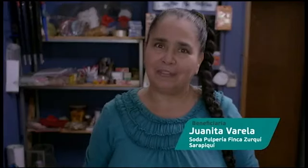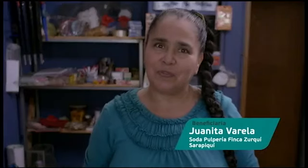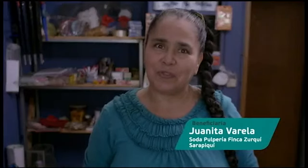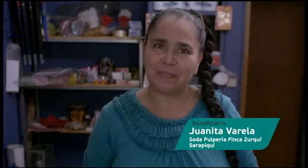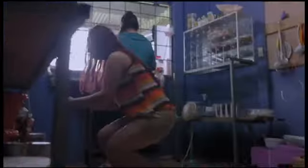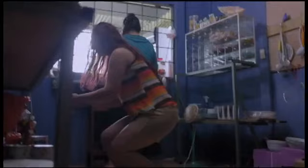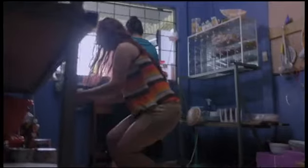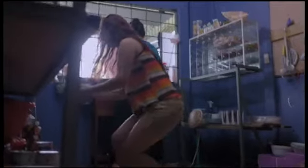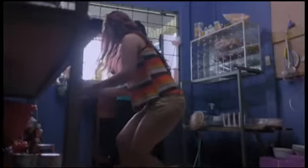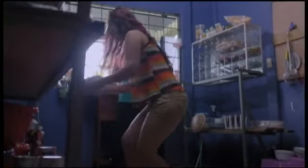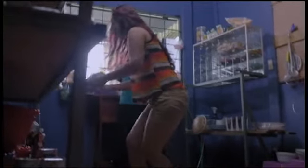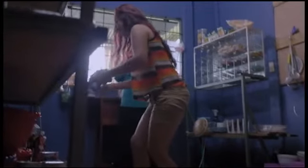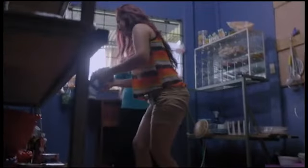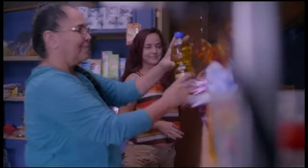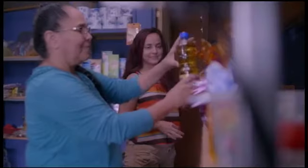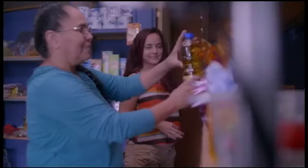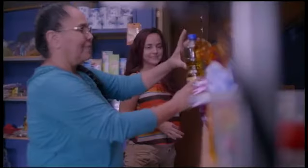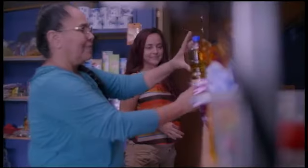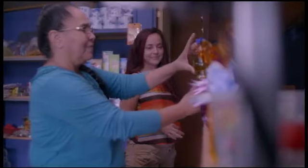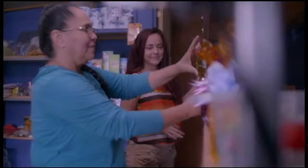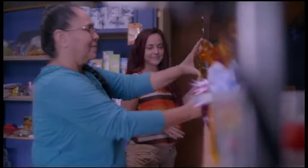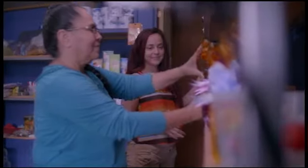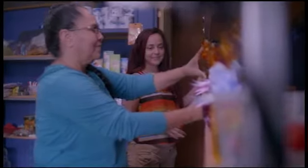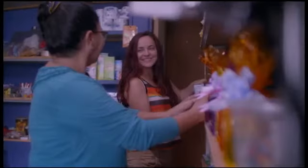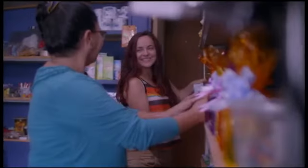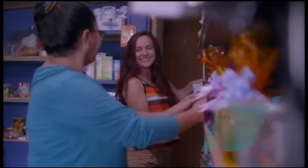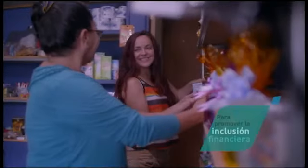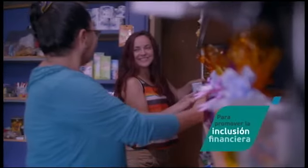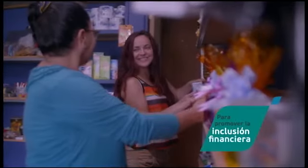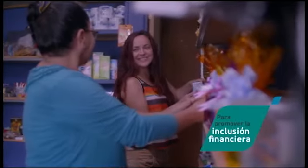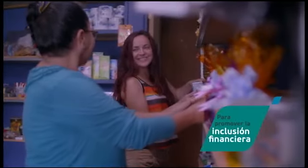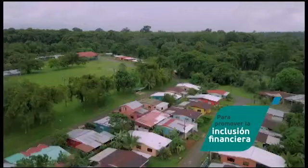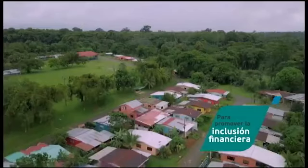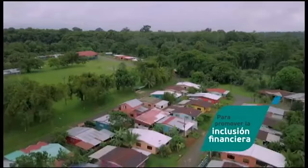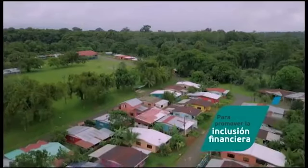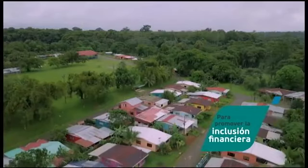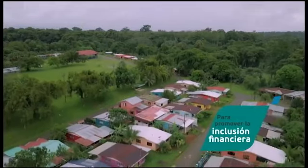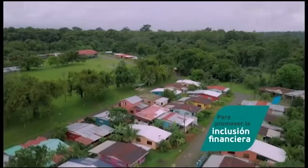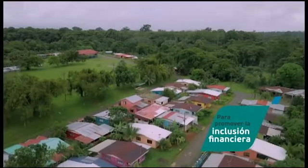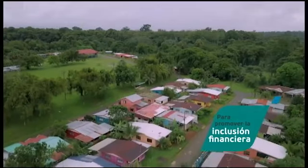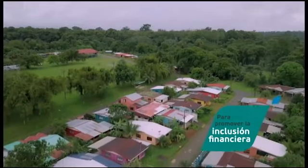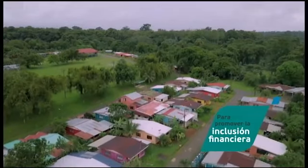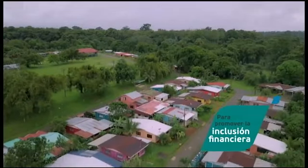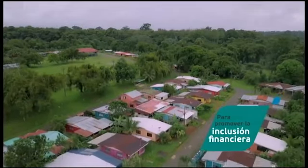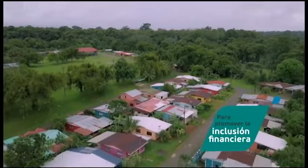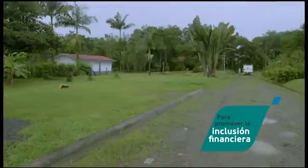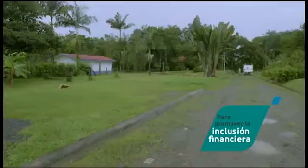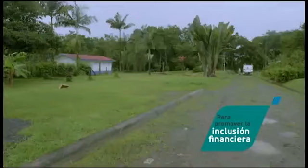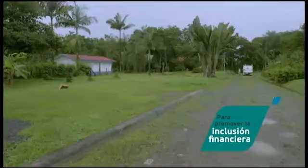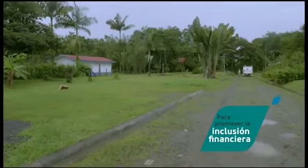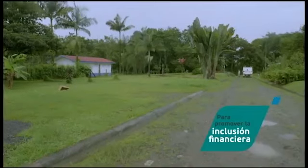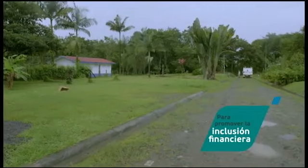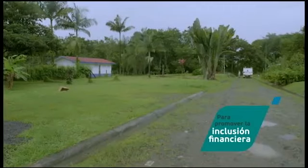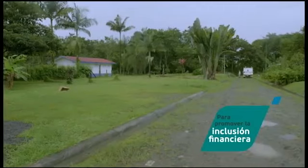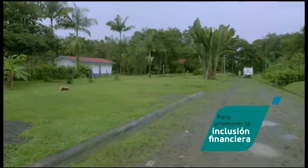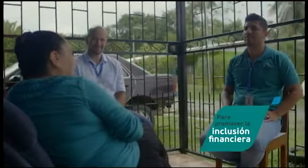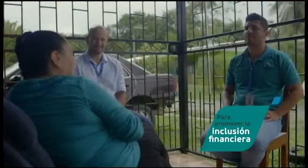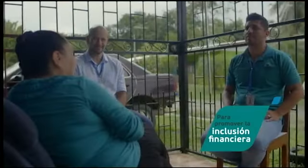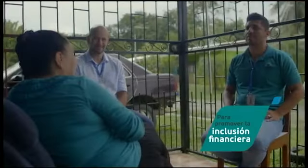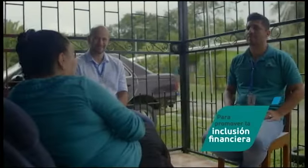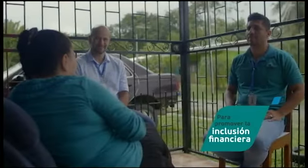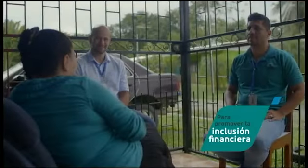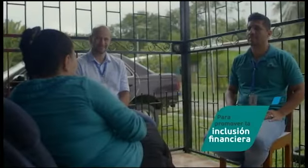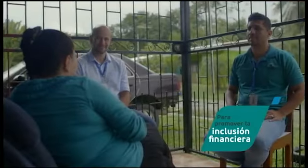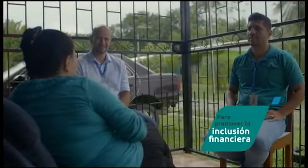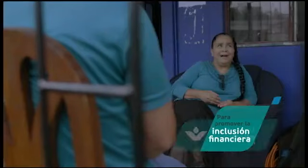en Cuadrante Surquí, con el financiamiento de Banca para el Desarrollo. Para promover la inclusión financiera, para contribuir a la